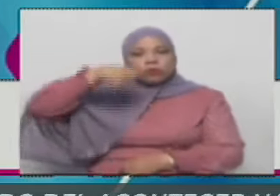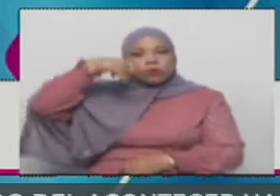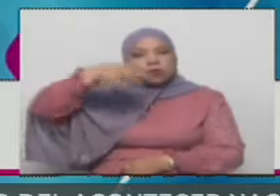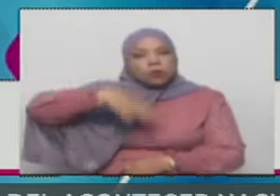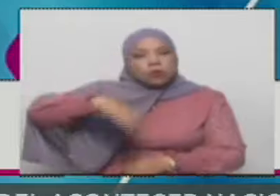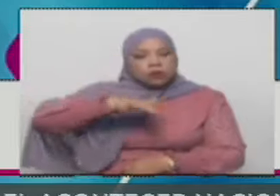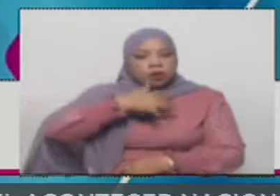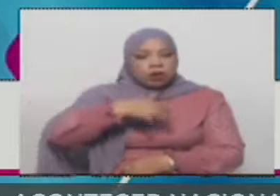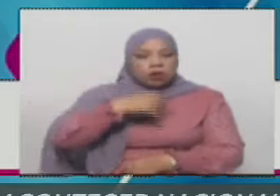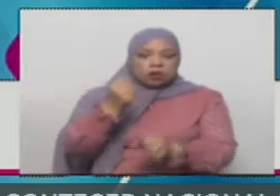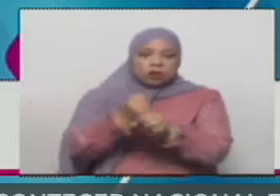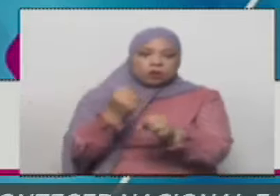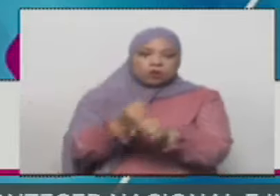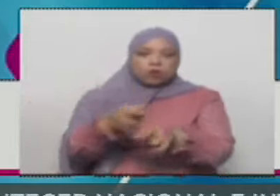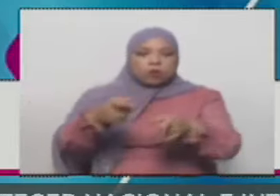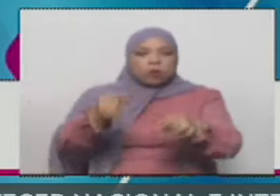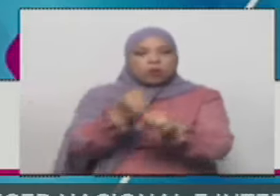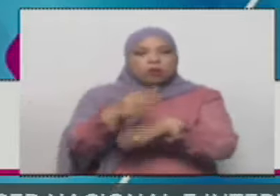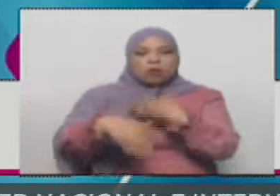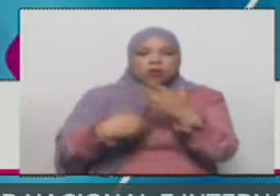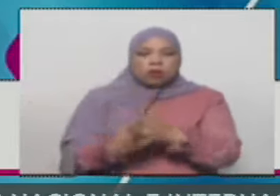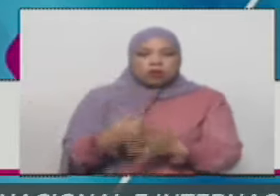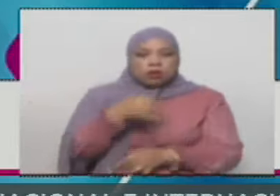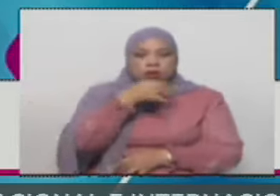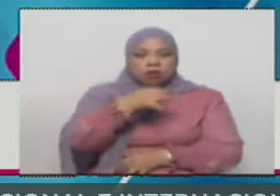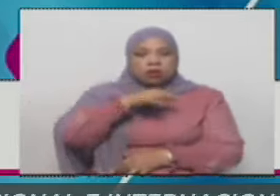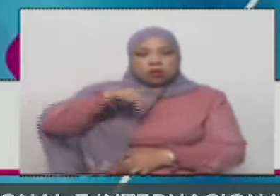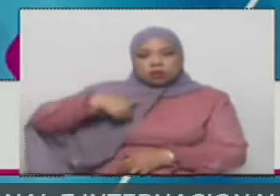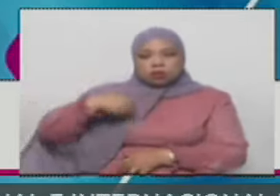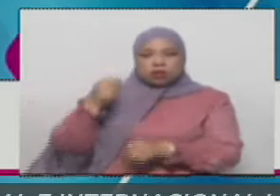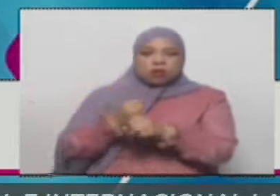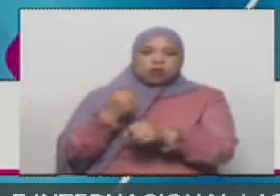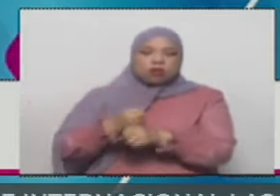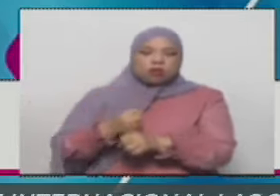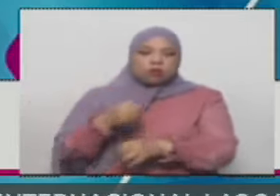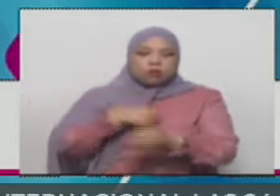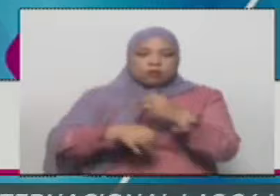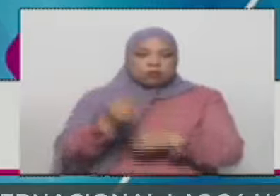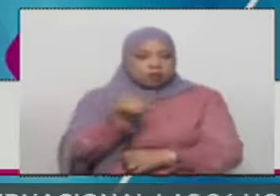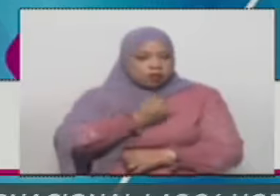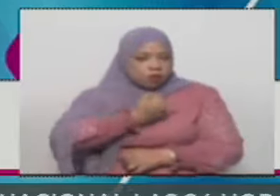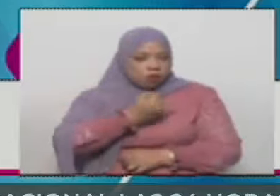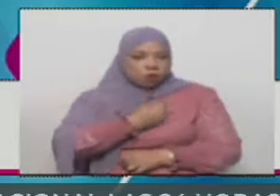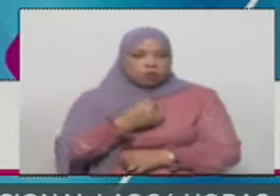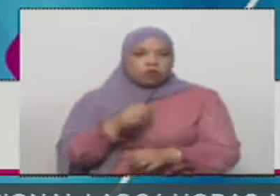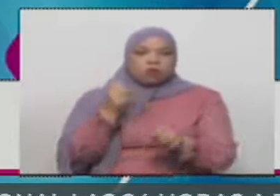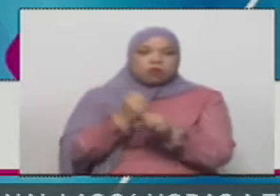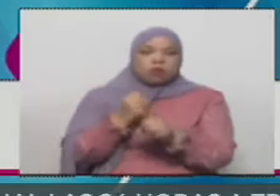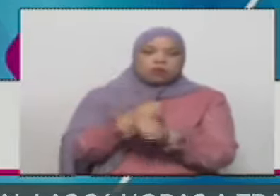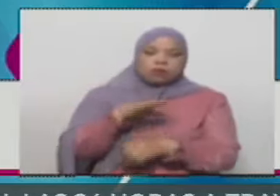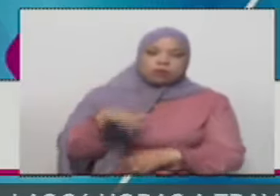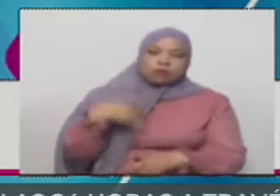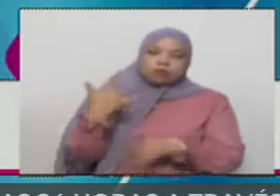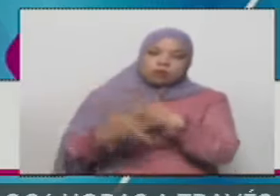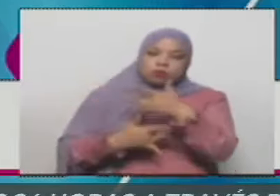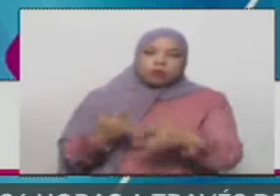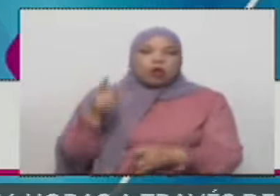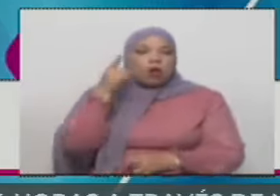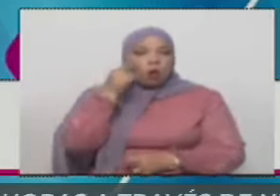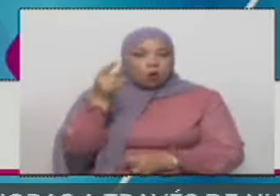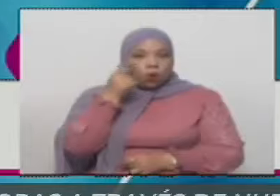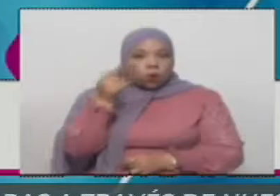sienten orgullosos, o deberían sentirse orgullosos de su identidad, su forma de expresarse, sus